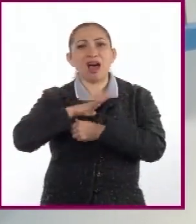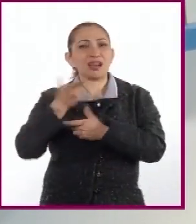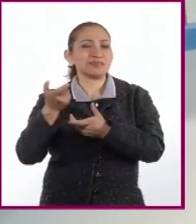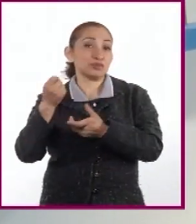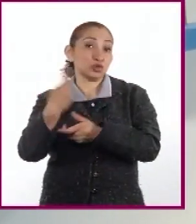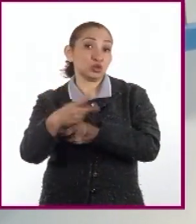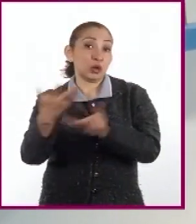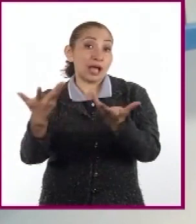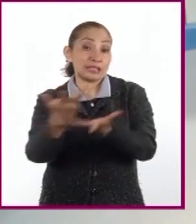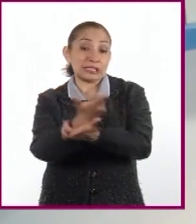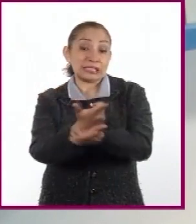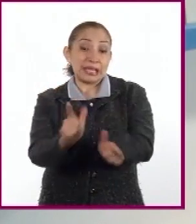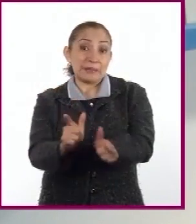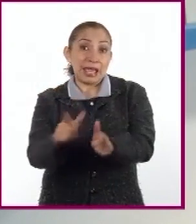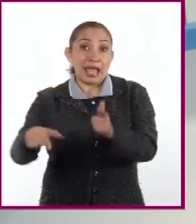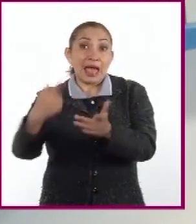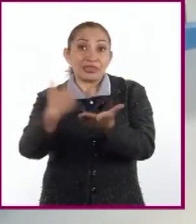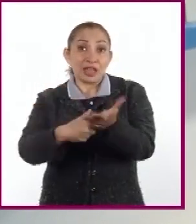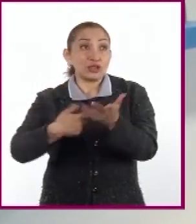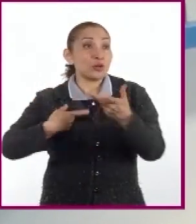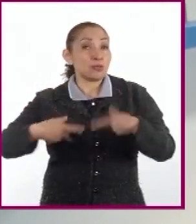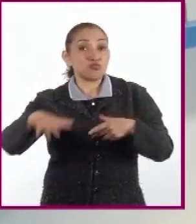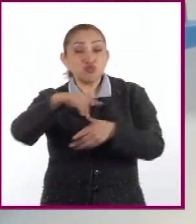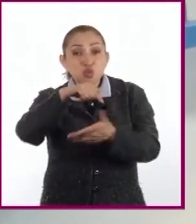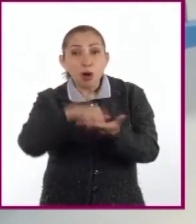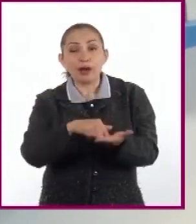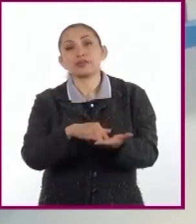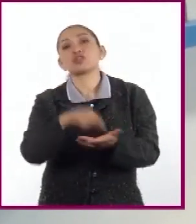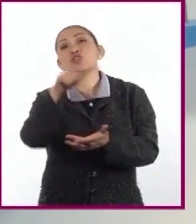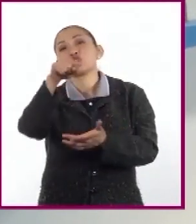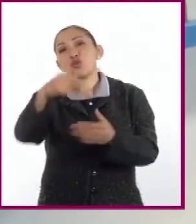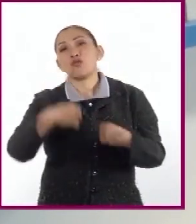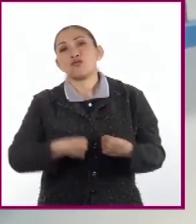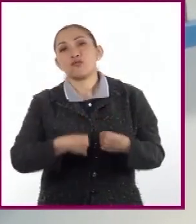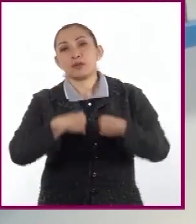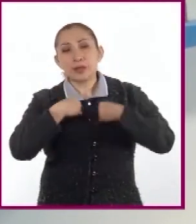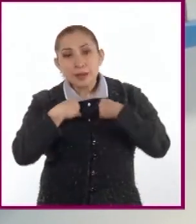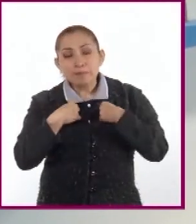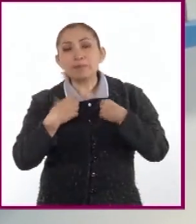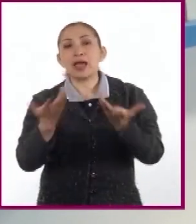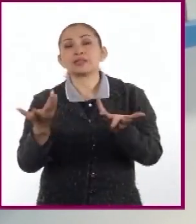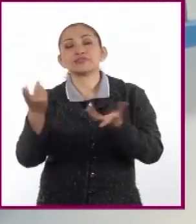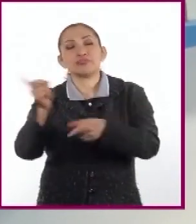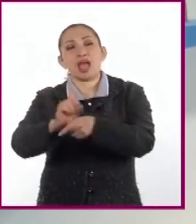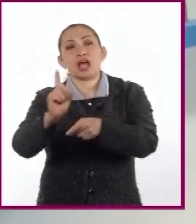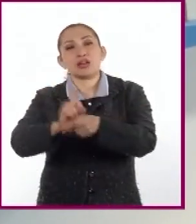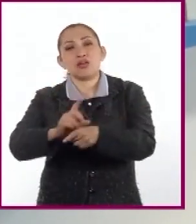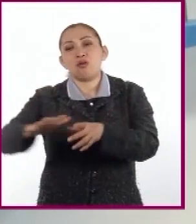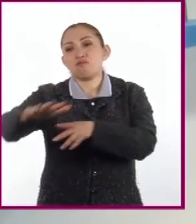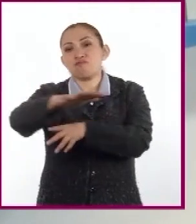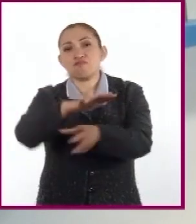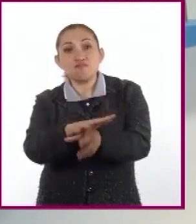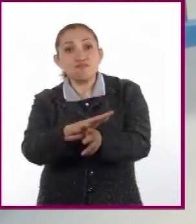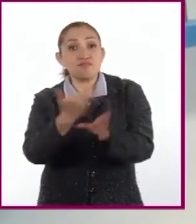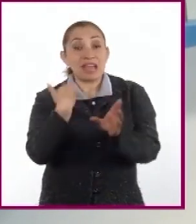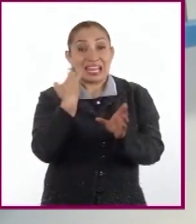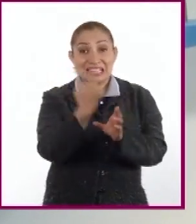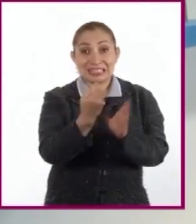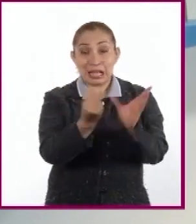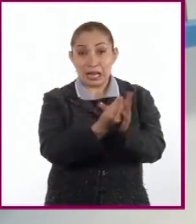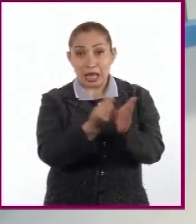ejercicio de la libertad en sociedad, en los espacios donde ustedes se desarrollan día con día. A lo largo de la